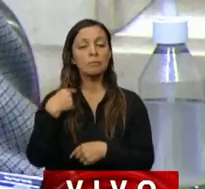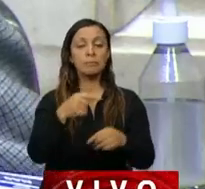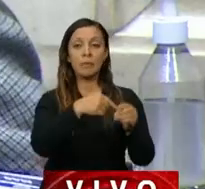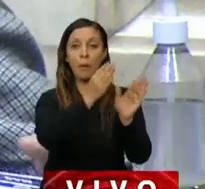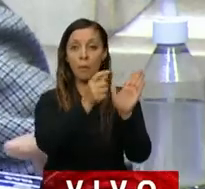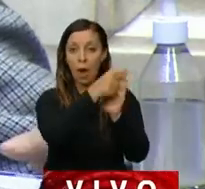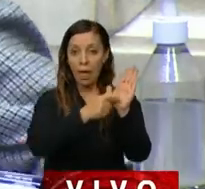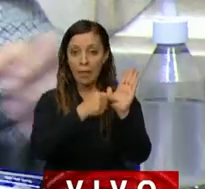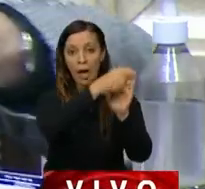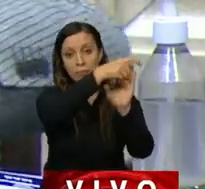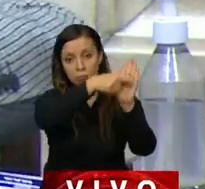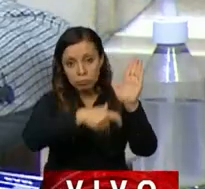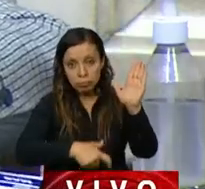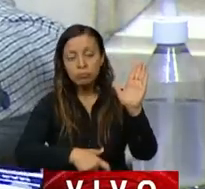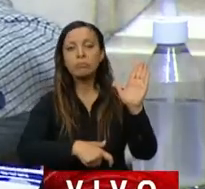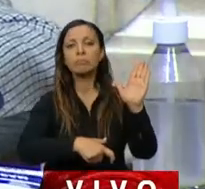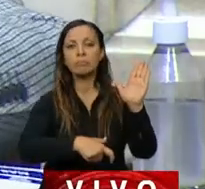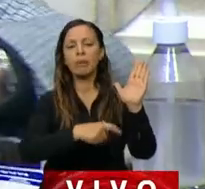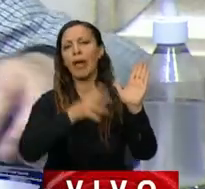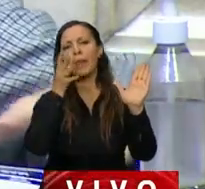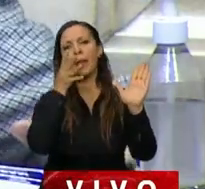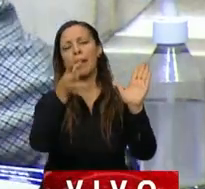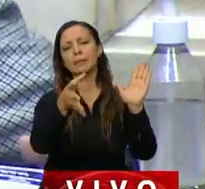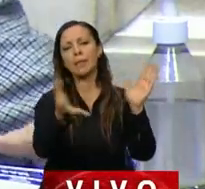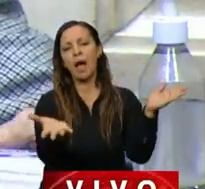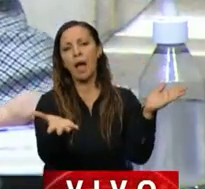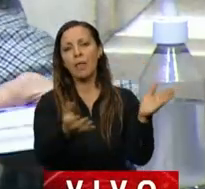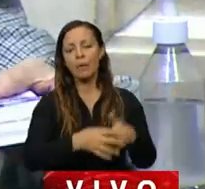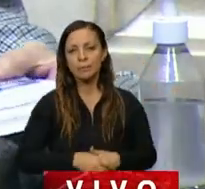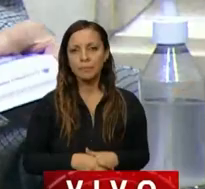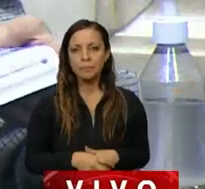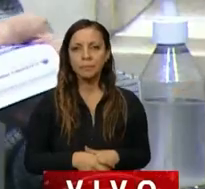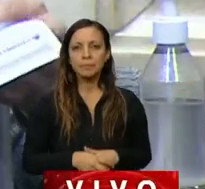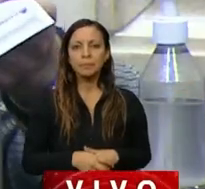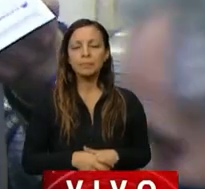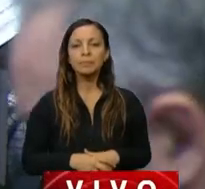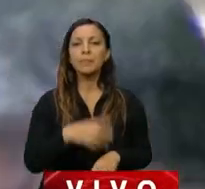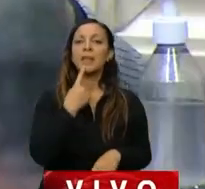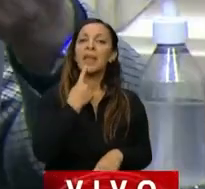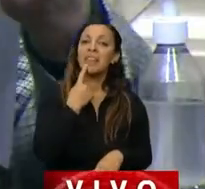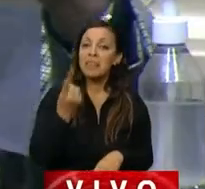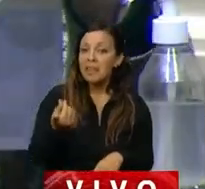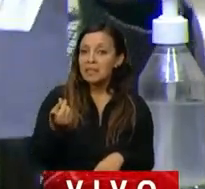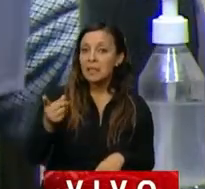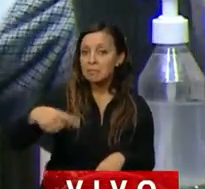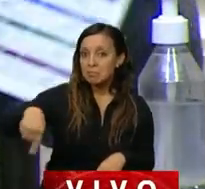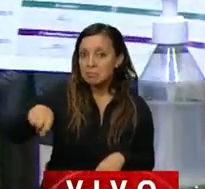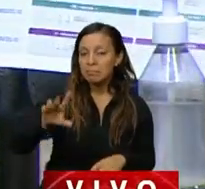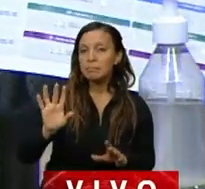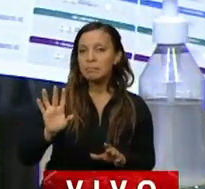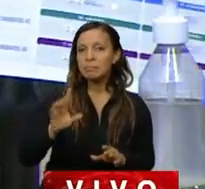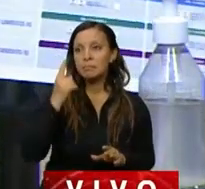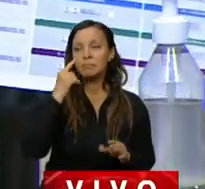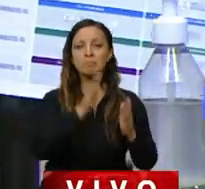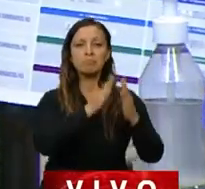boleta es demasiado grande, que verdaderamente